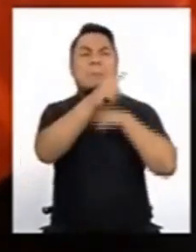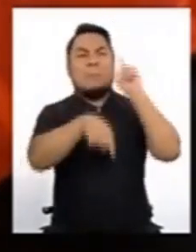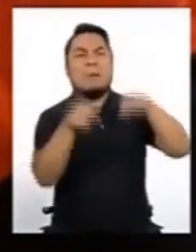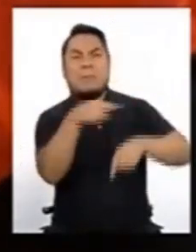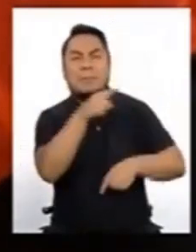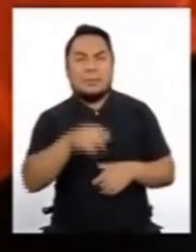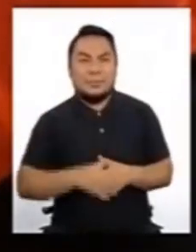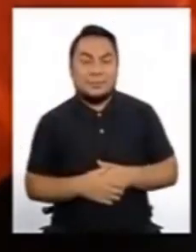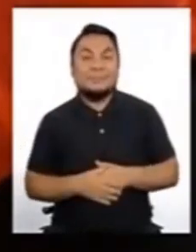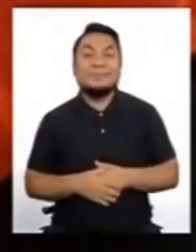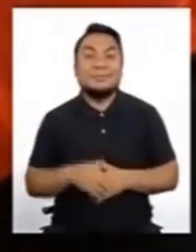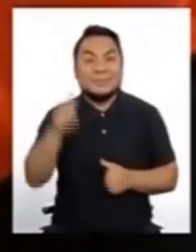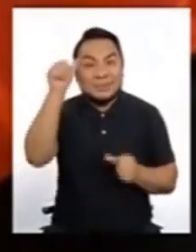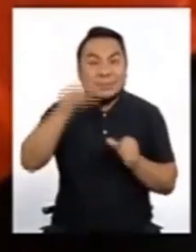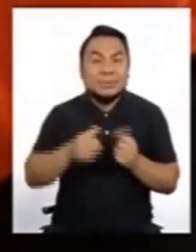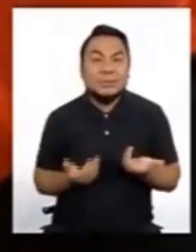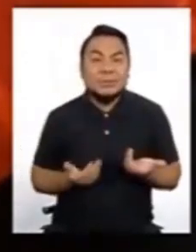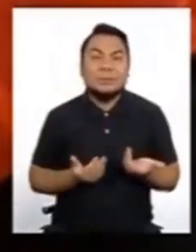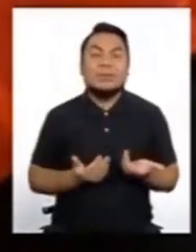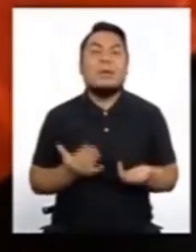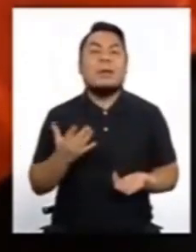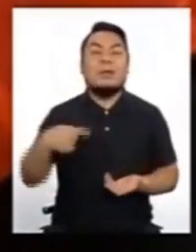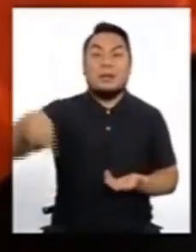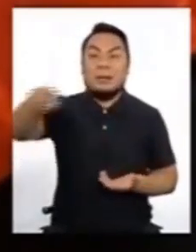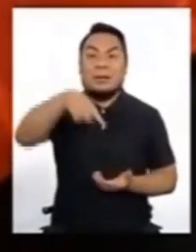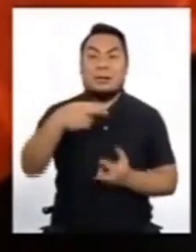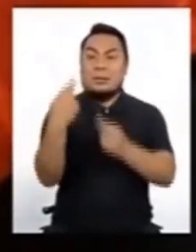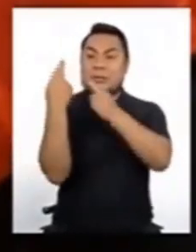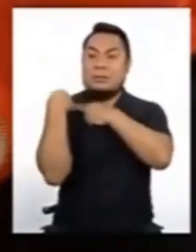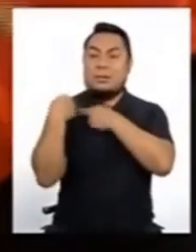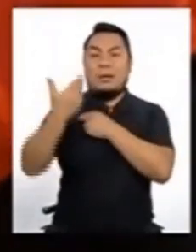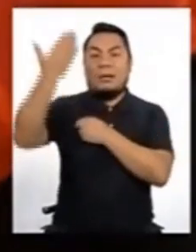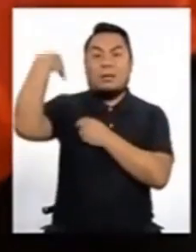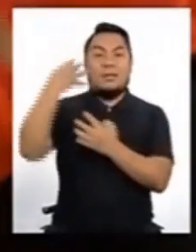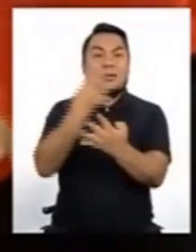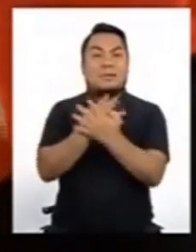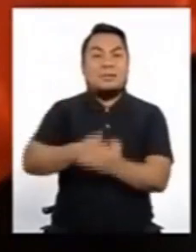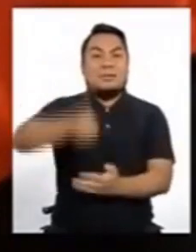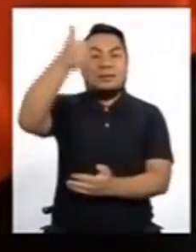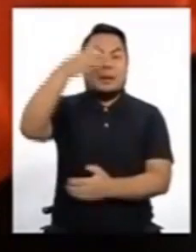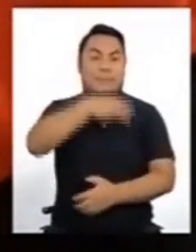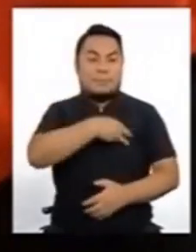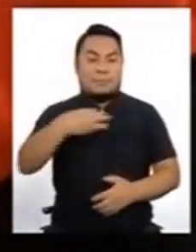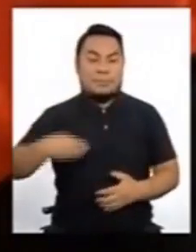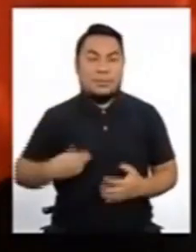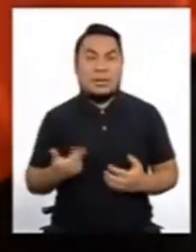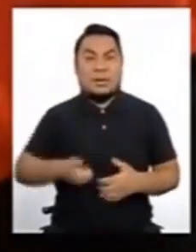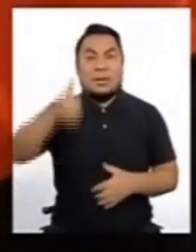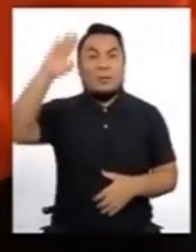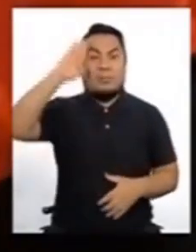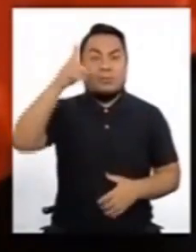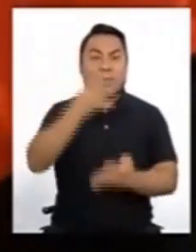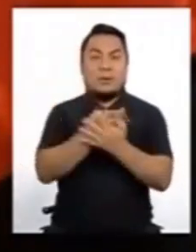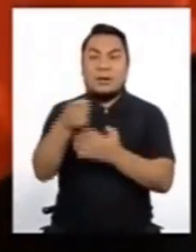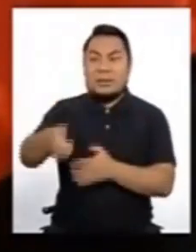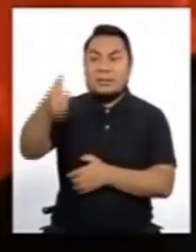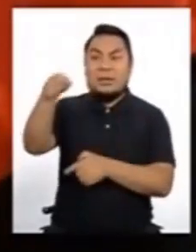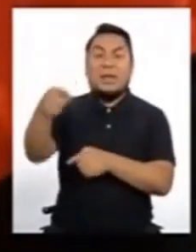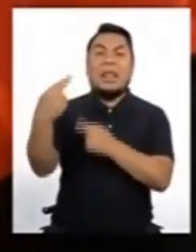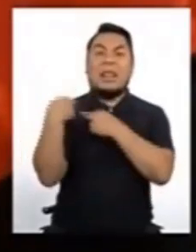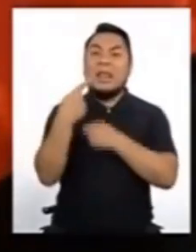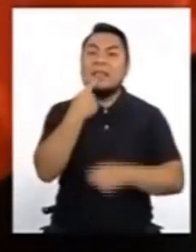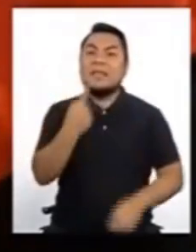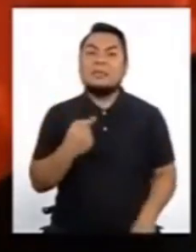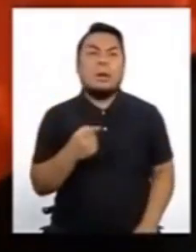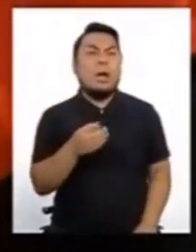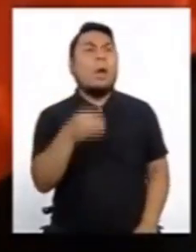Muchos que han estado a cargo de la institución, del ministerio, del INPE, dicen, ¿por qué no hacen?